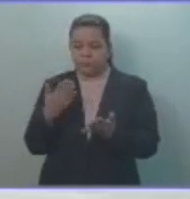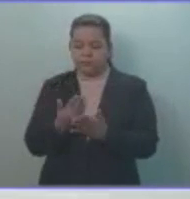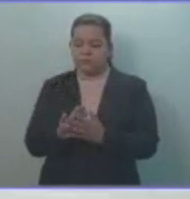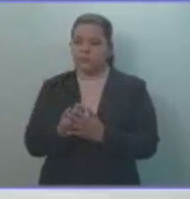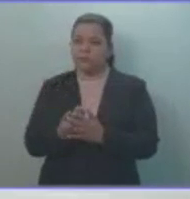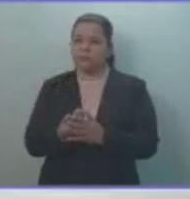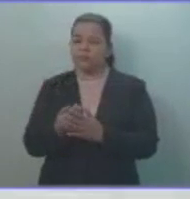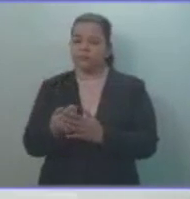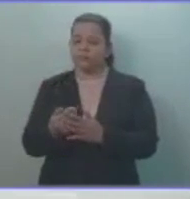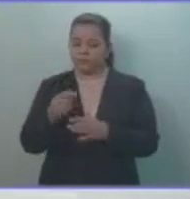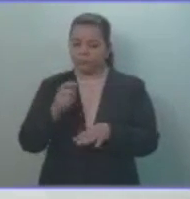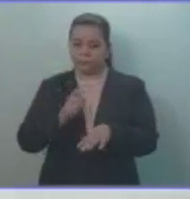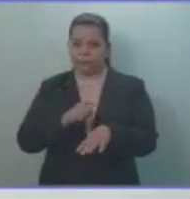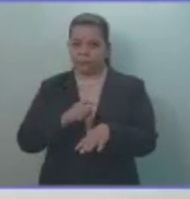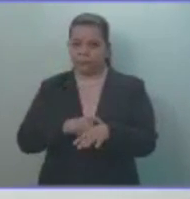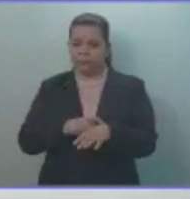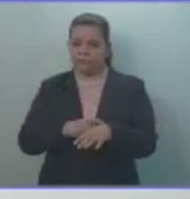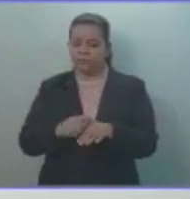plazo